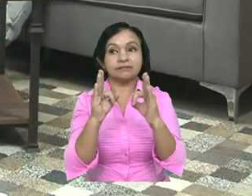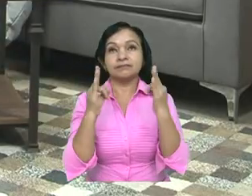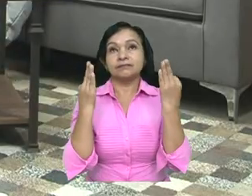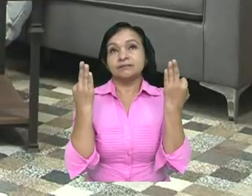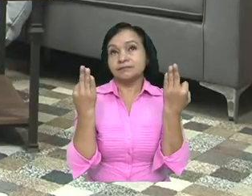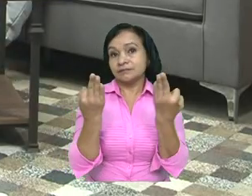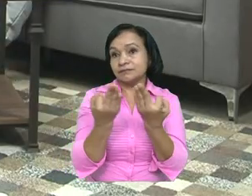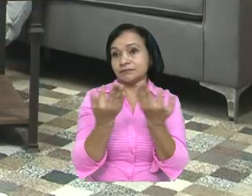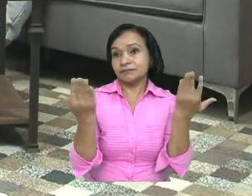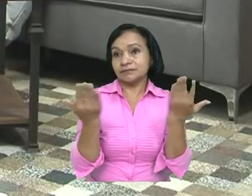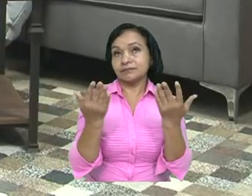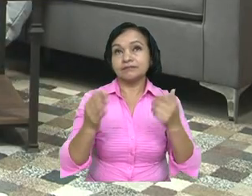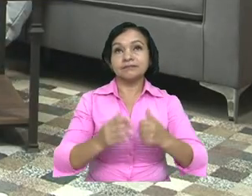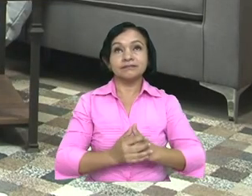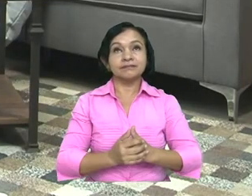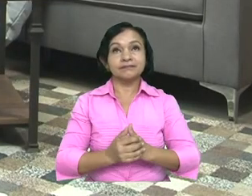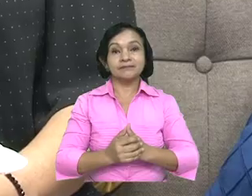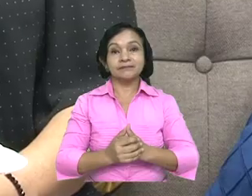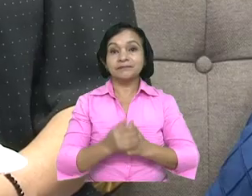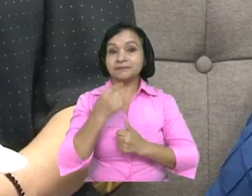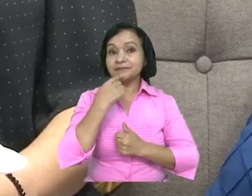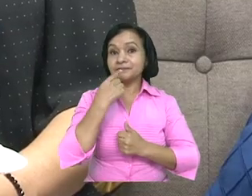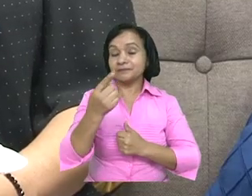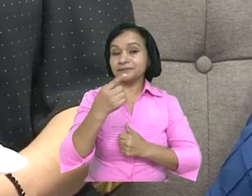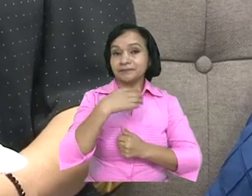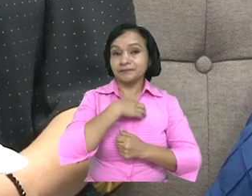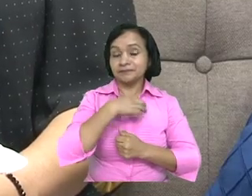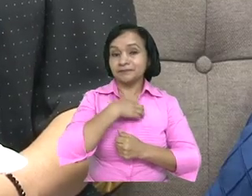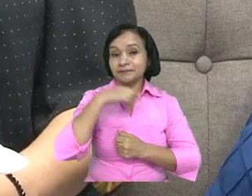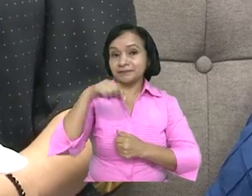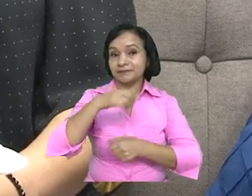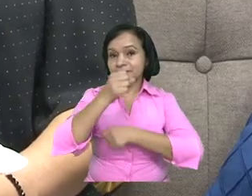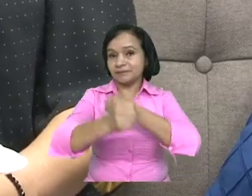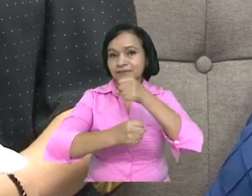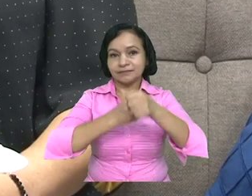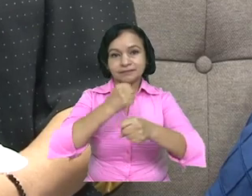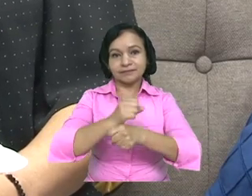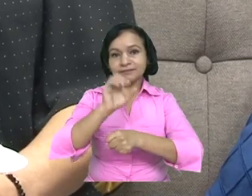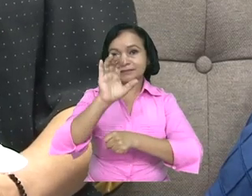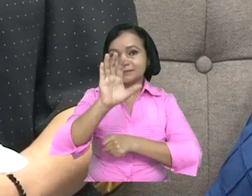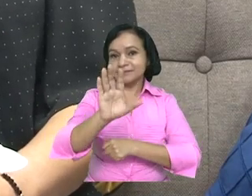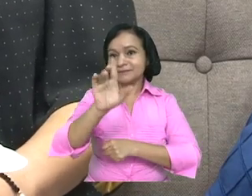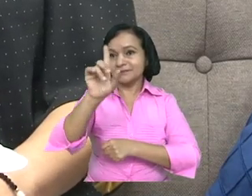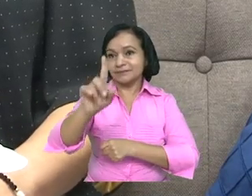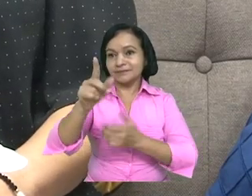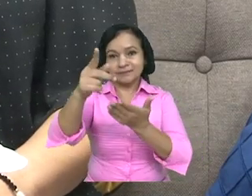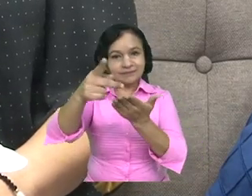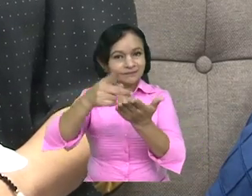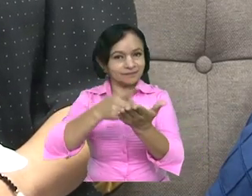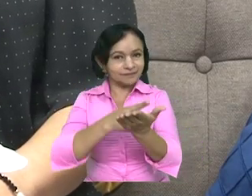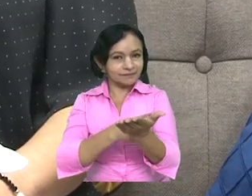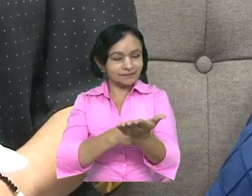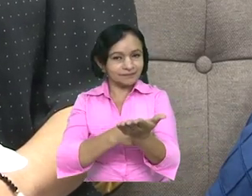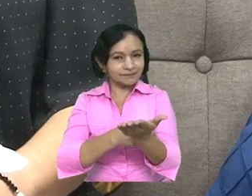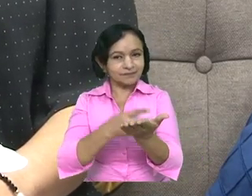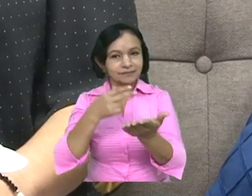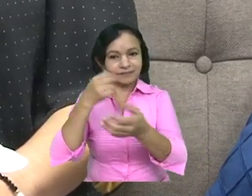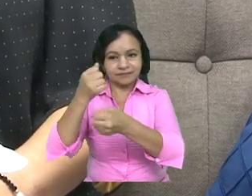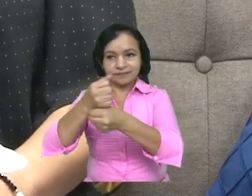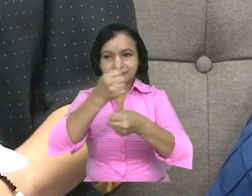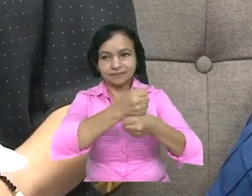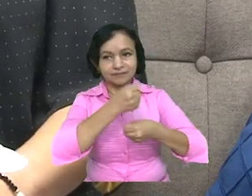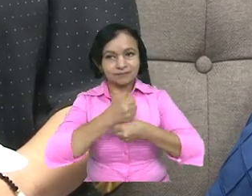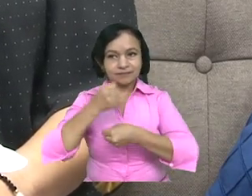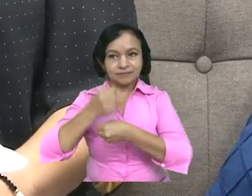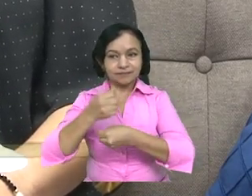Exactamente, porque por eso el proceso de formulación. Nosotros, por ejemplo, este año son 51 proyectos los que se están formulando, y eso